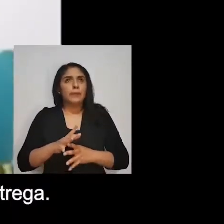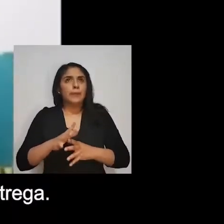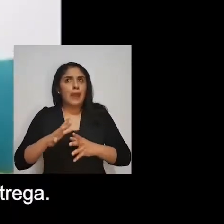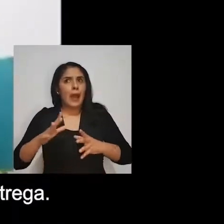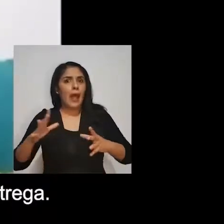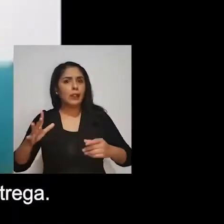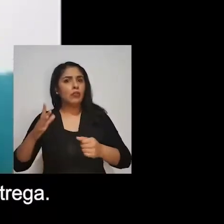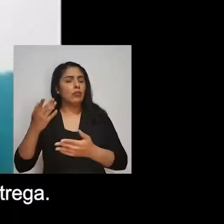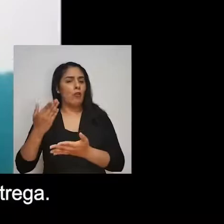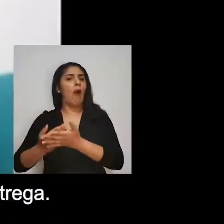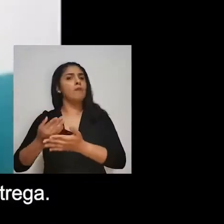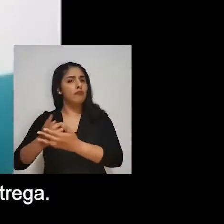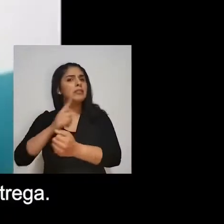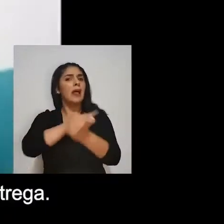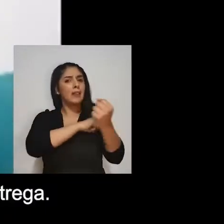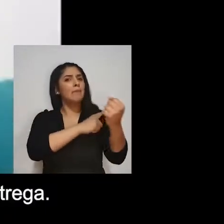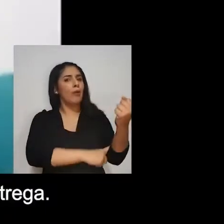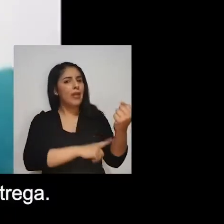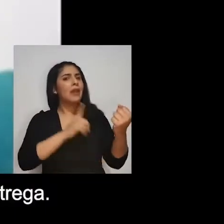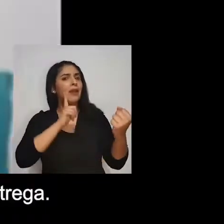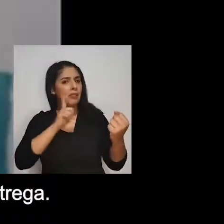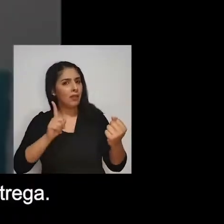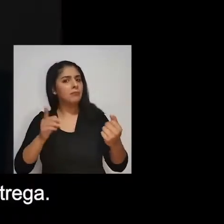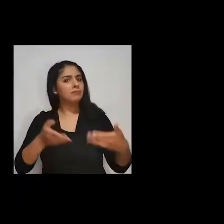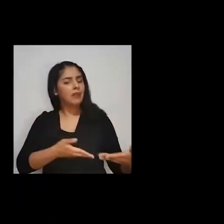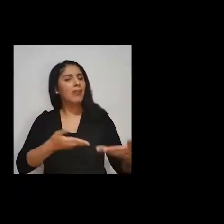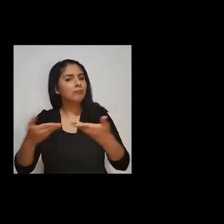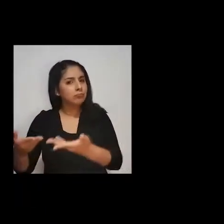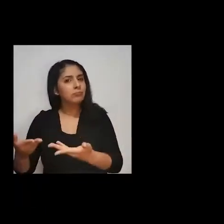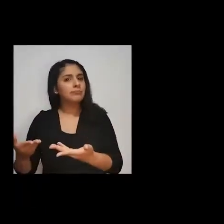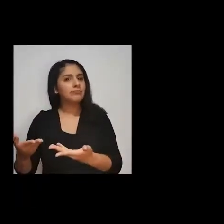tanto que abusan del poder que tienen, que se le entregan.